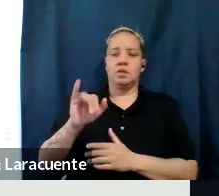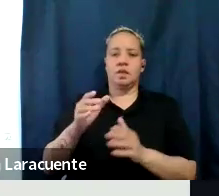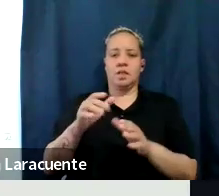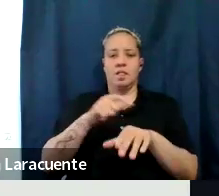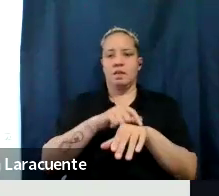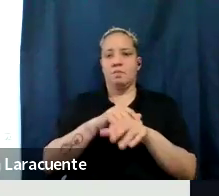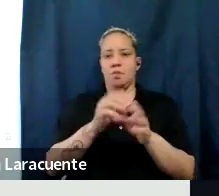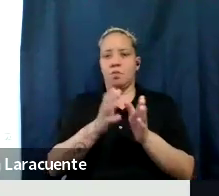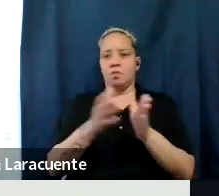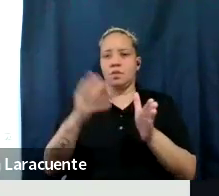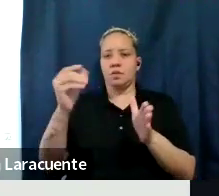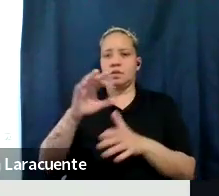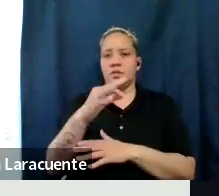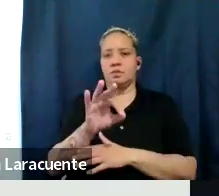en